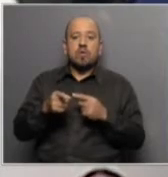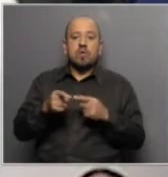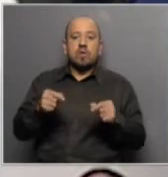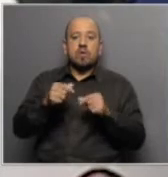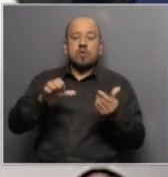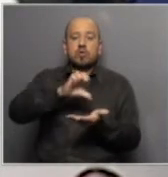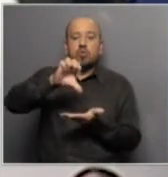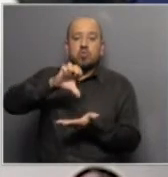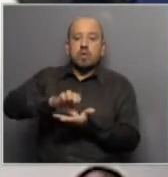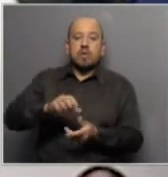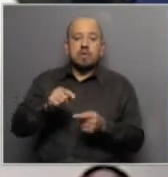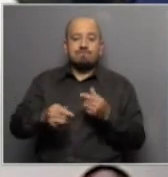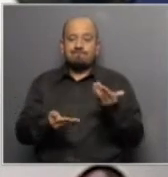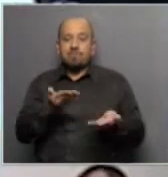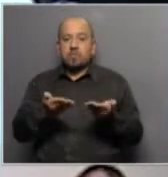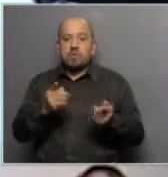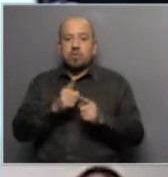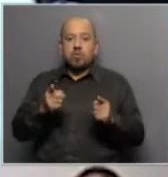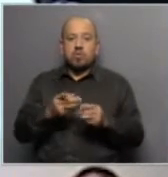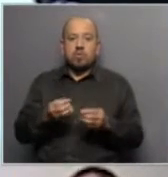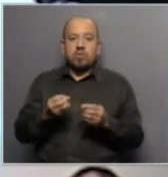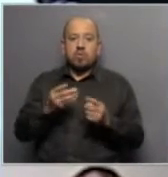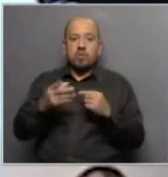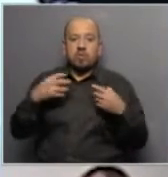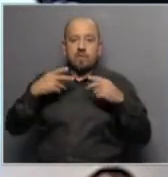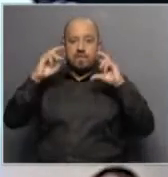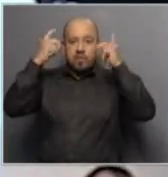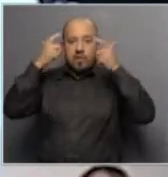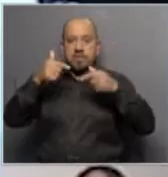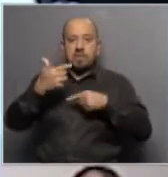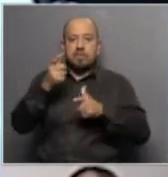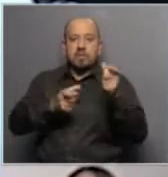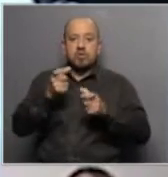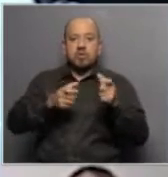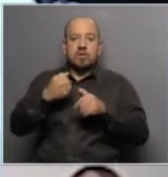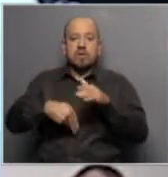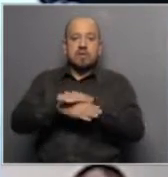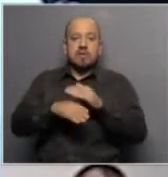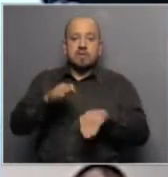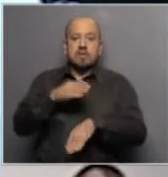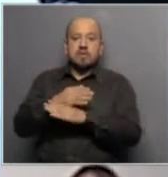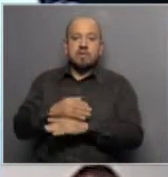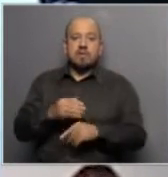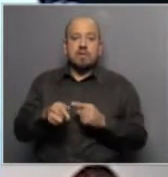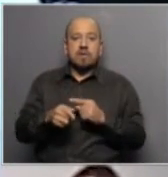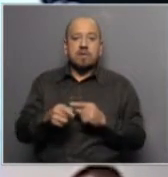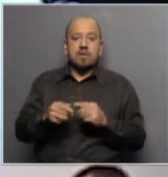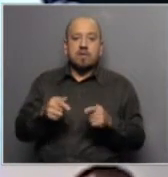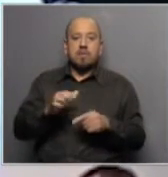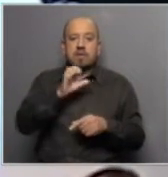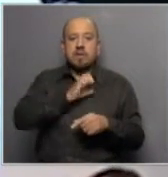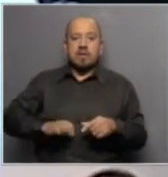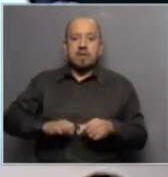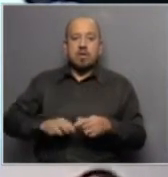ciudades injustas porque se generan desplazamientos, violencia simbólica, gente que se tiene que ir de los barrios donde siempre vivió y que además genera para el Estado